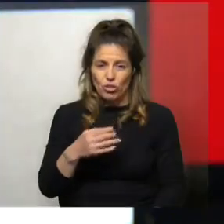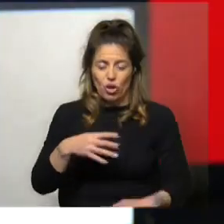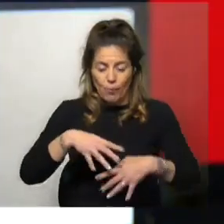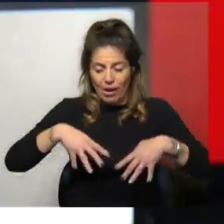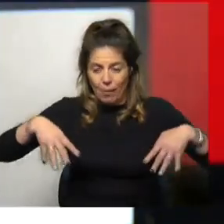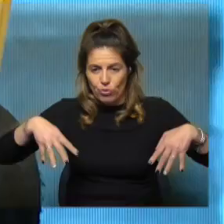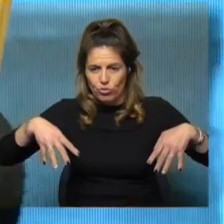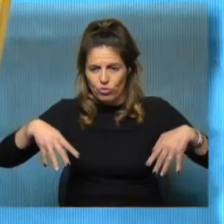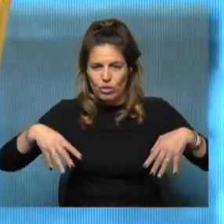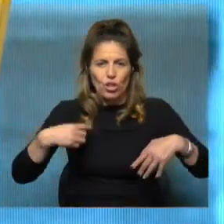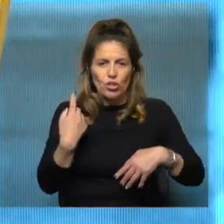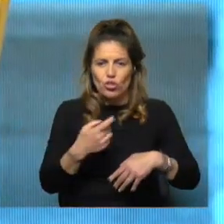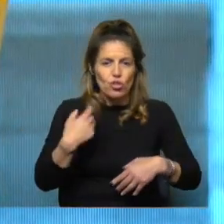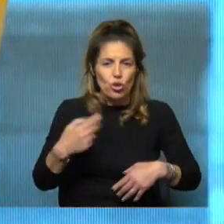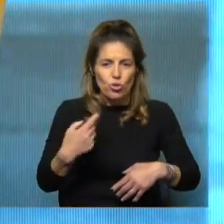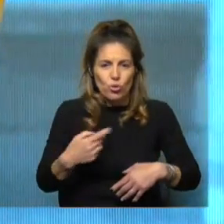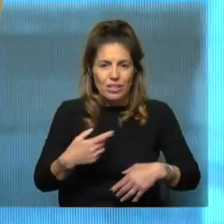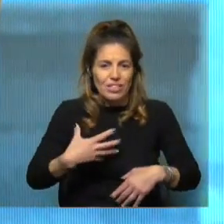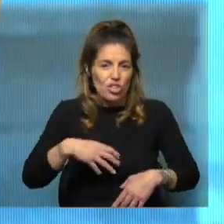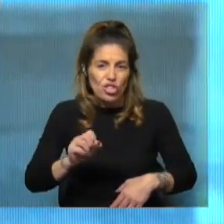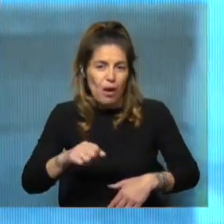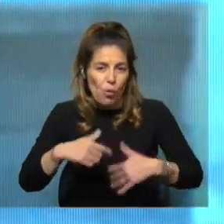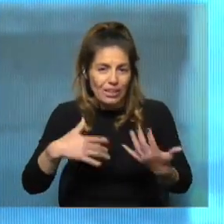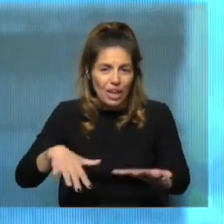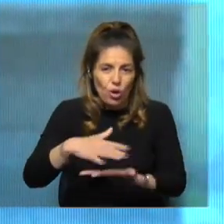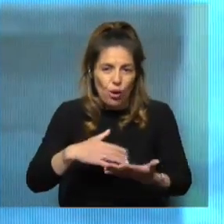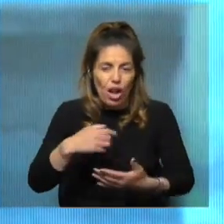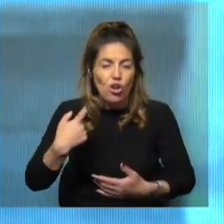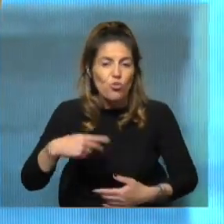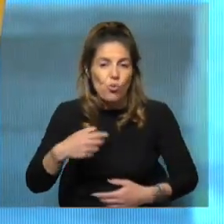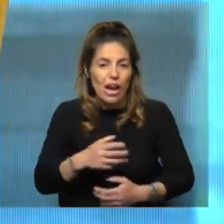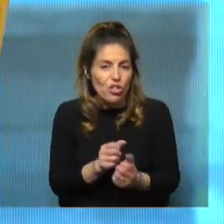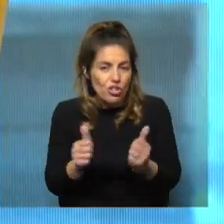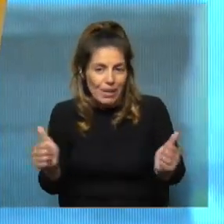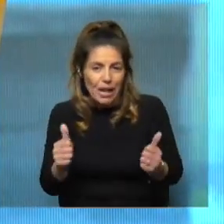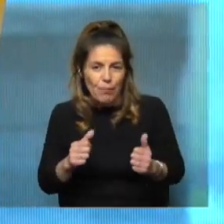ustedes nosotros Nunca si nos llevaban para cualquier lado nunca nos